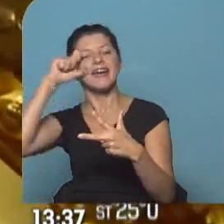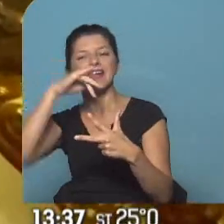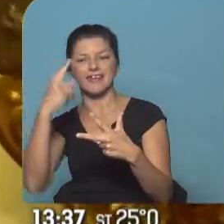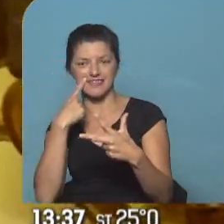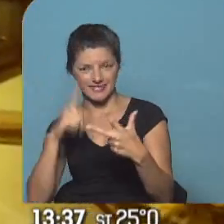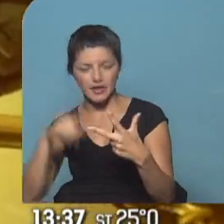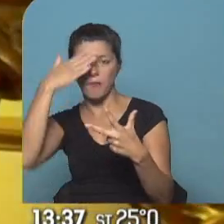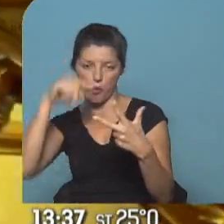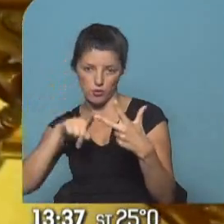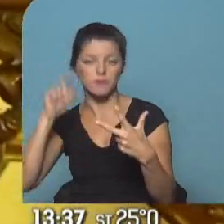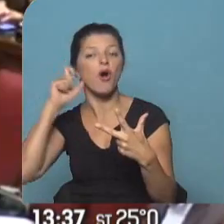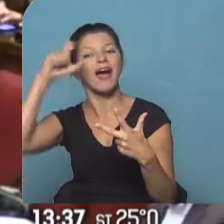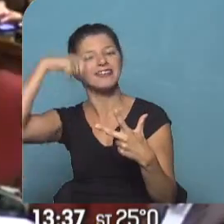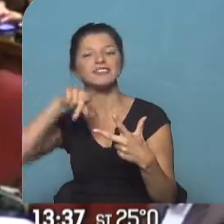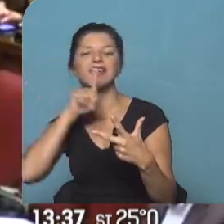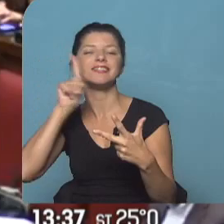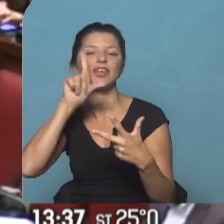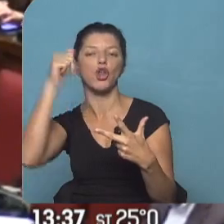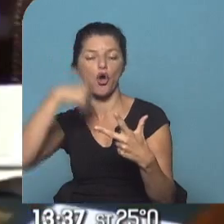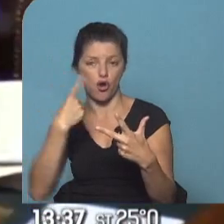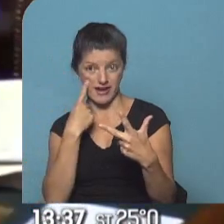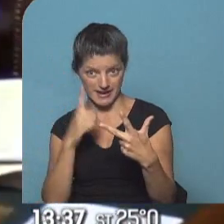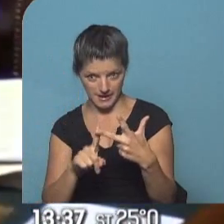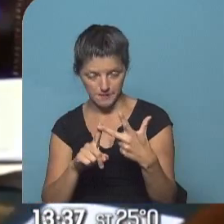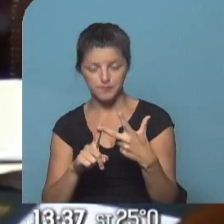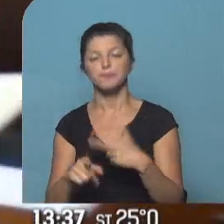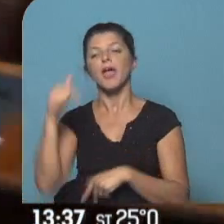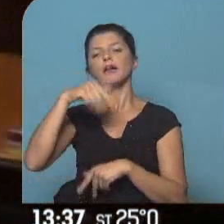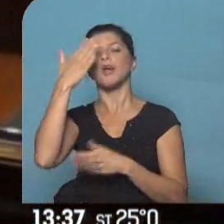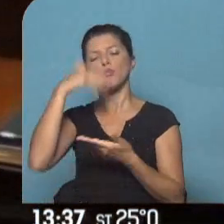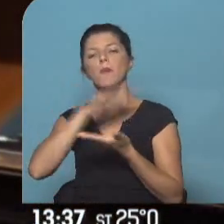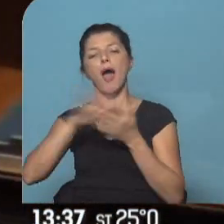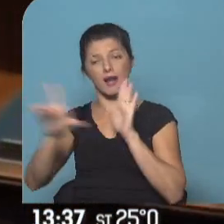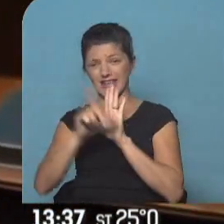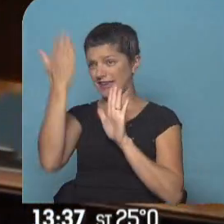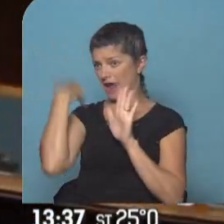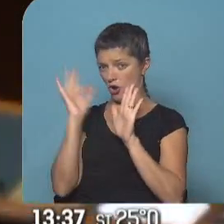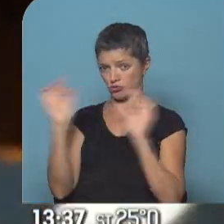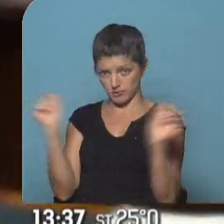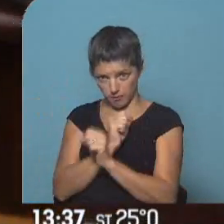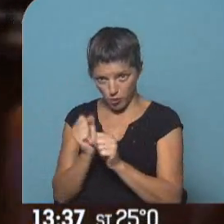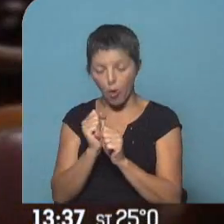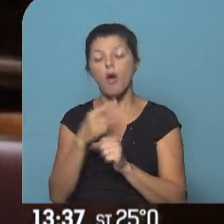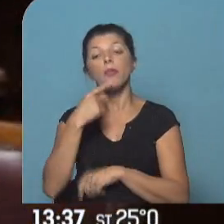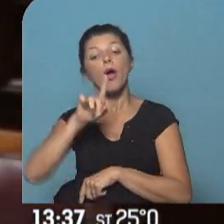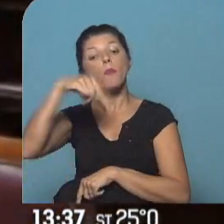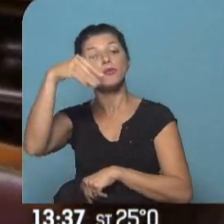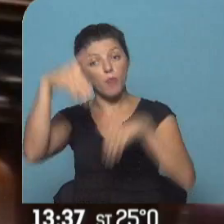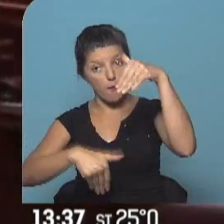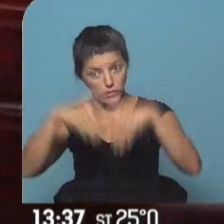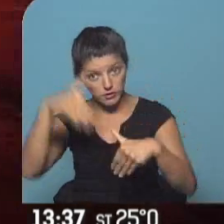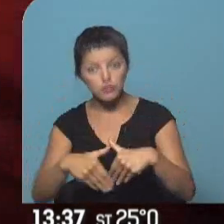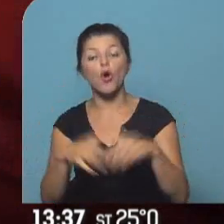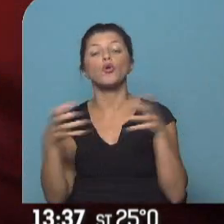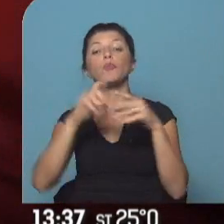Gentiloni. De acuerdo con la nueva ley electoral, Rosatellum bis, sancionada en octubre, en los próximos comicios, las fuerzas políticas